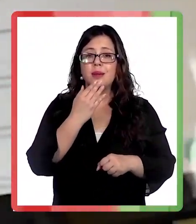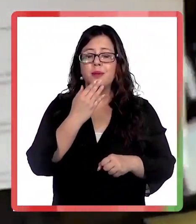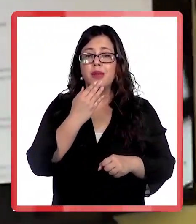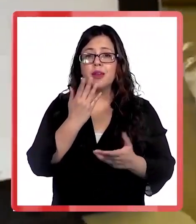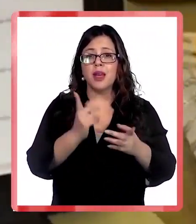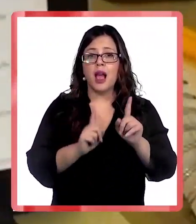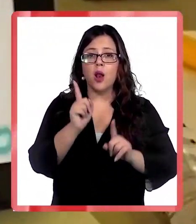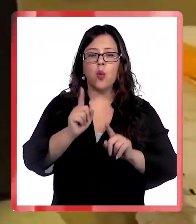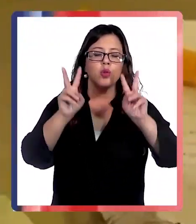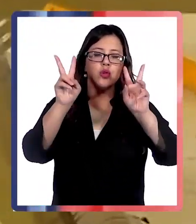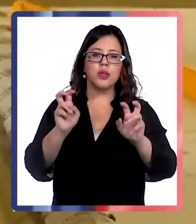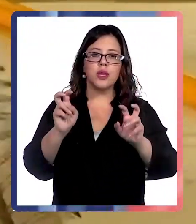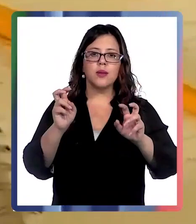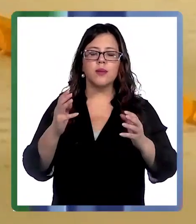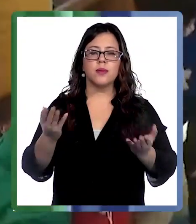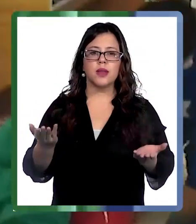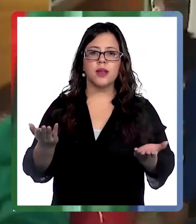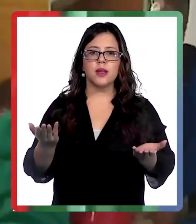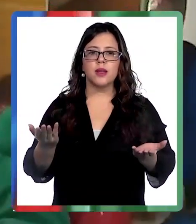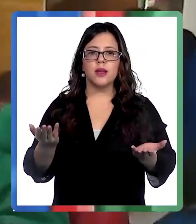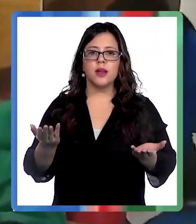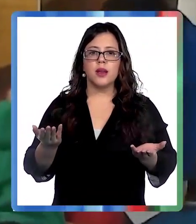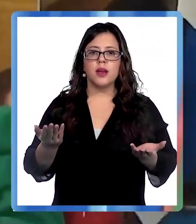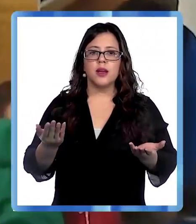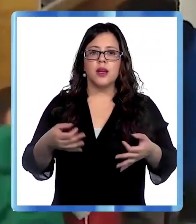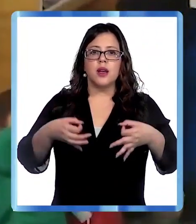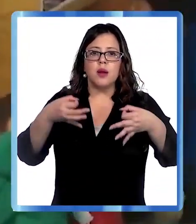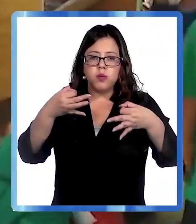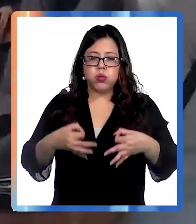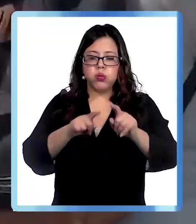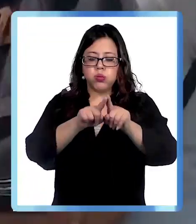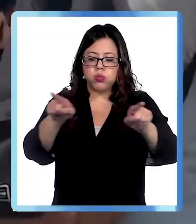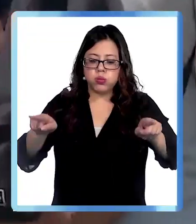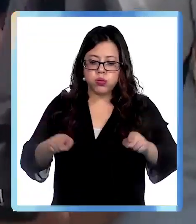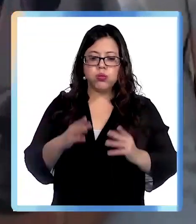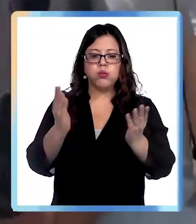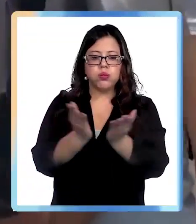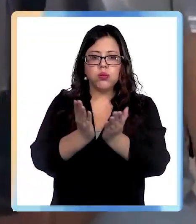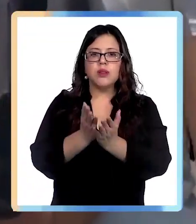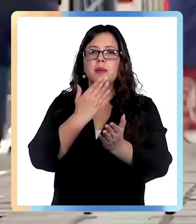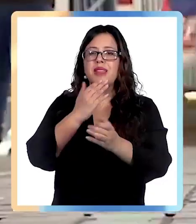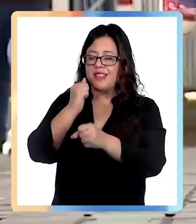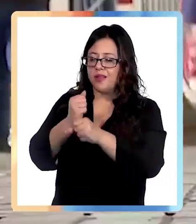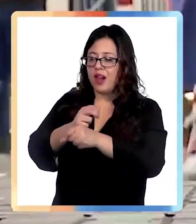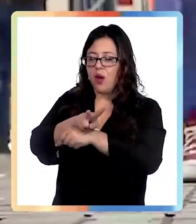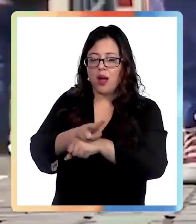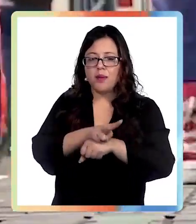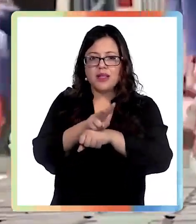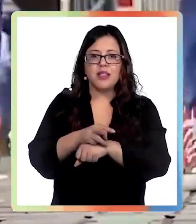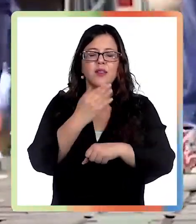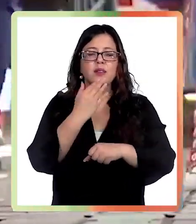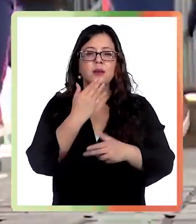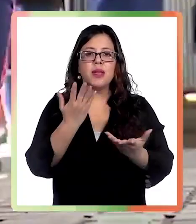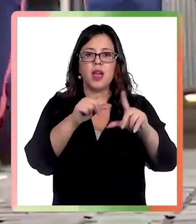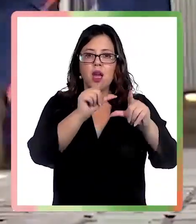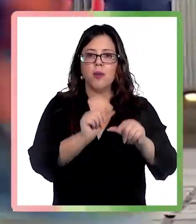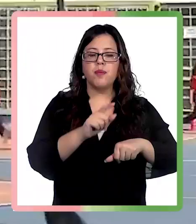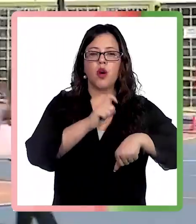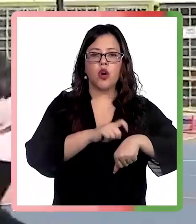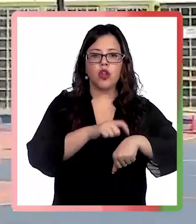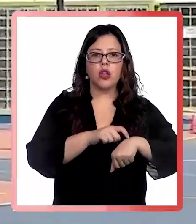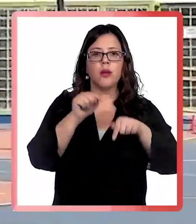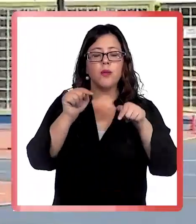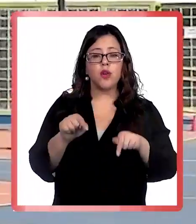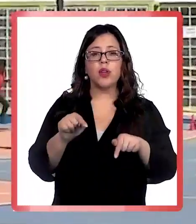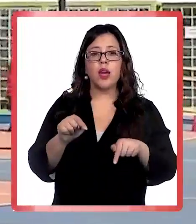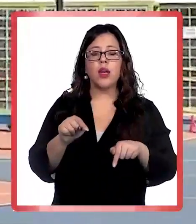disciplina en el aula, tener demasiado trabajo administrativo y contar con un poco tiempo, que también es un factor, yo creo, bastante complejo